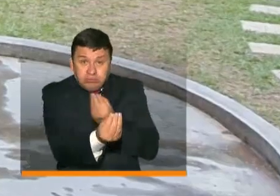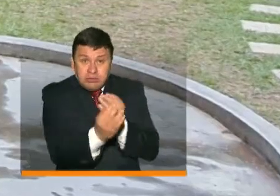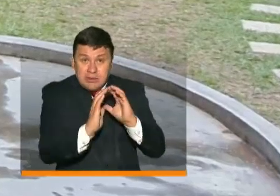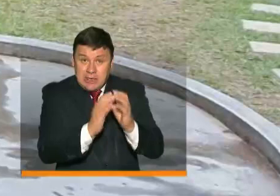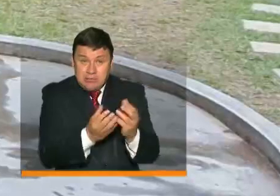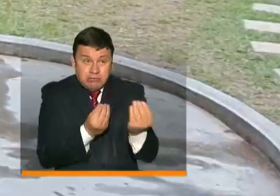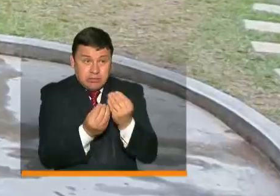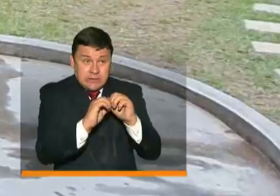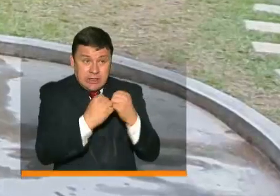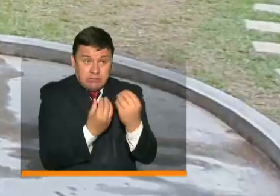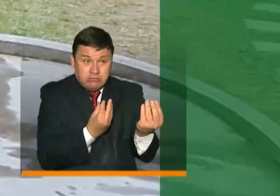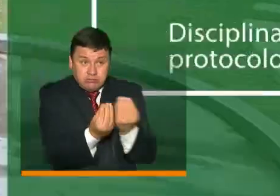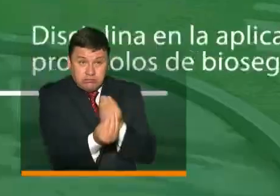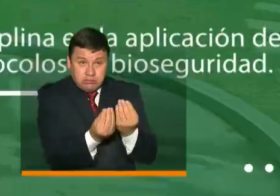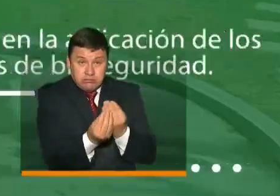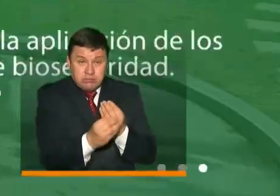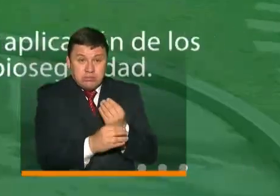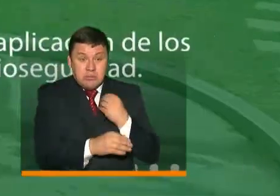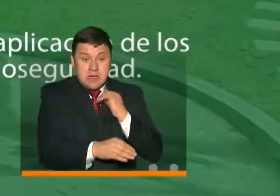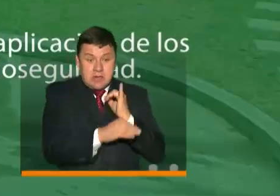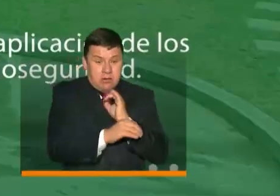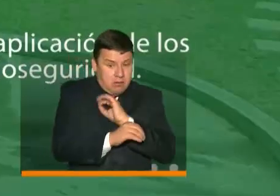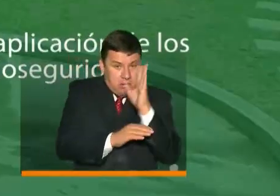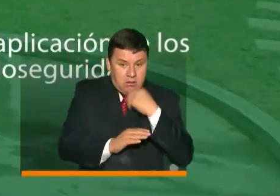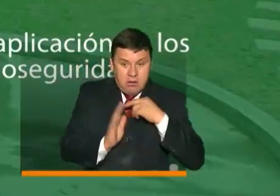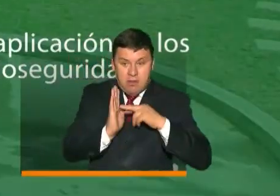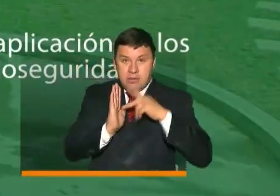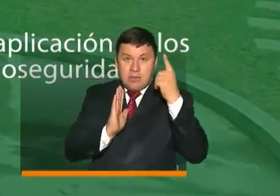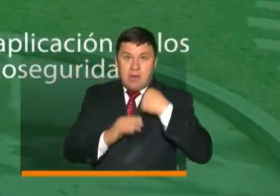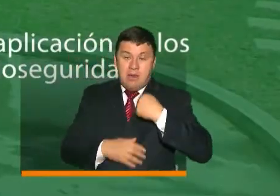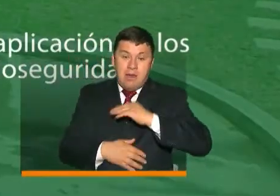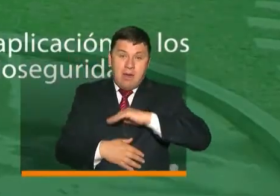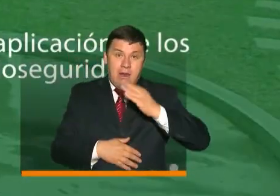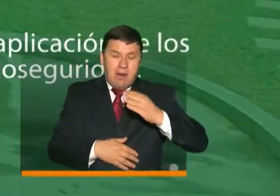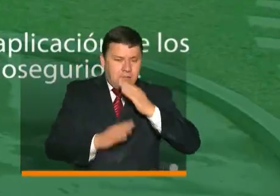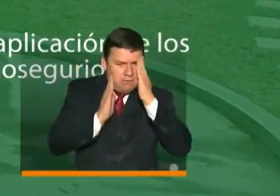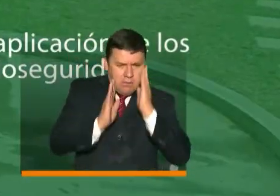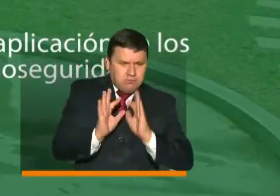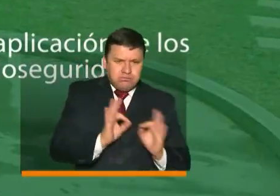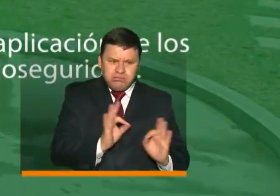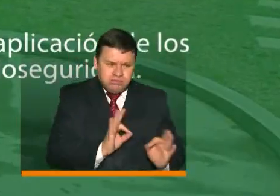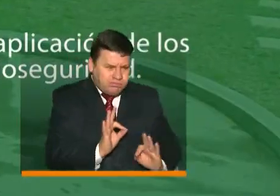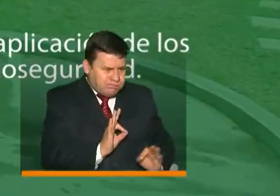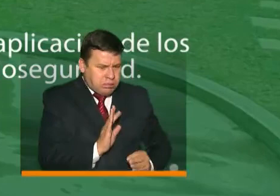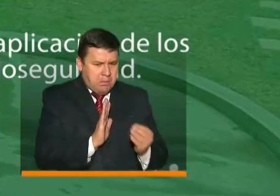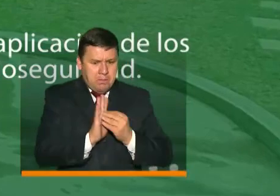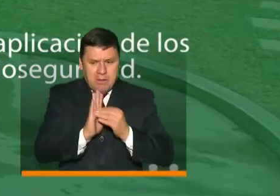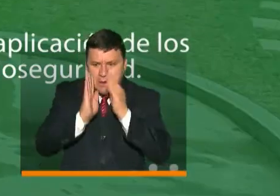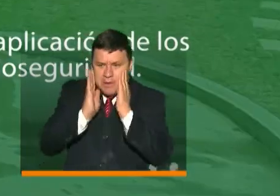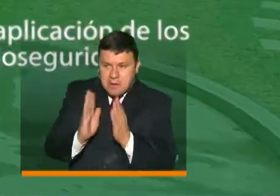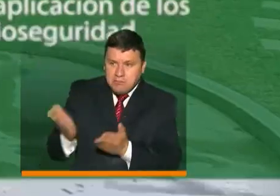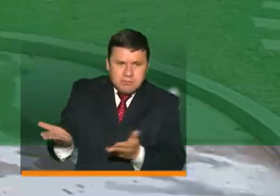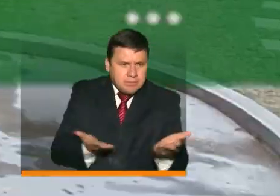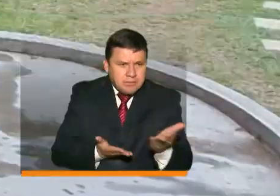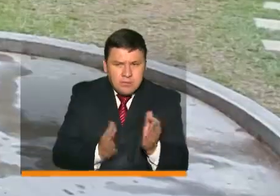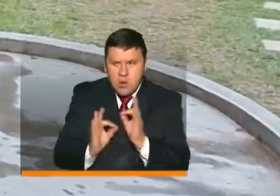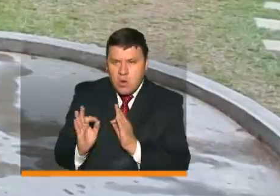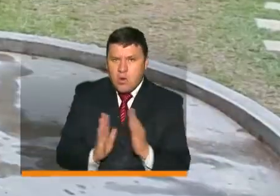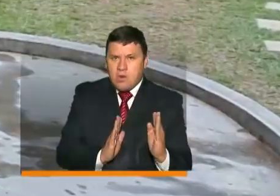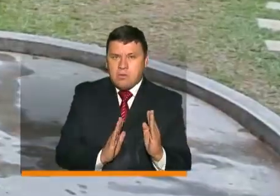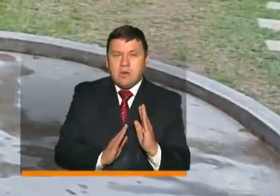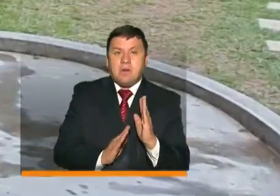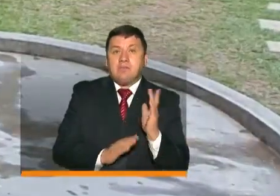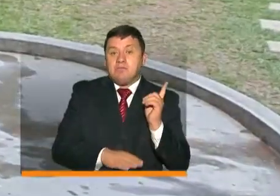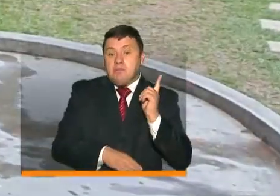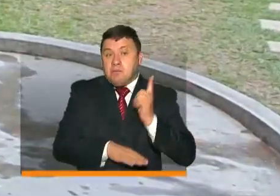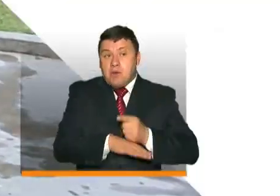pues naturalmente nuestra institución Tecnológico de Antioquia está preparado para atenderla en el momento sin ningún